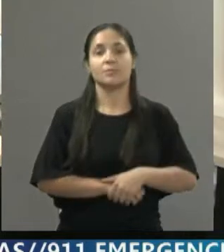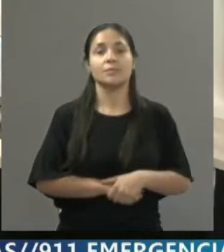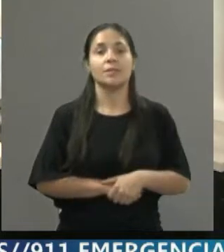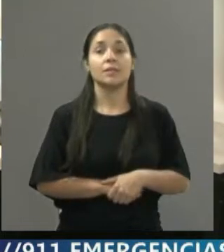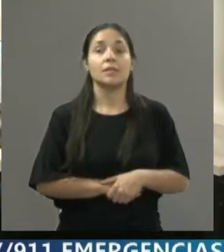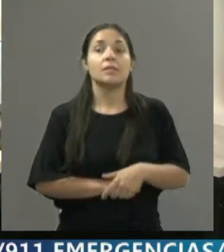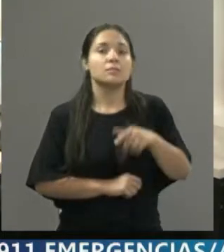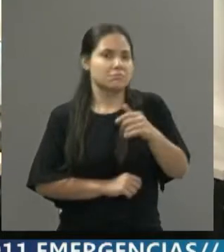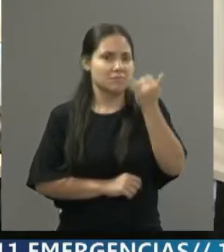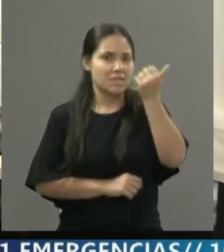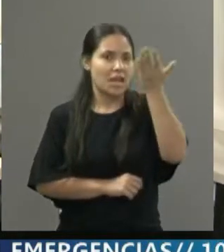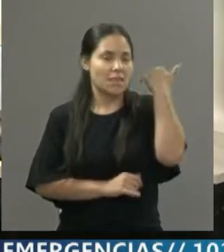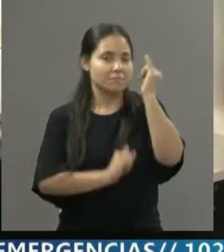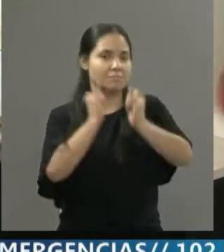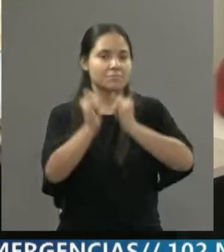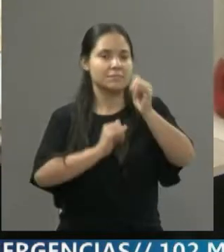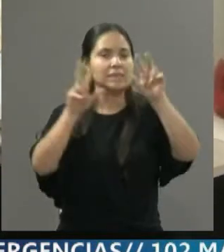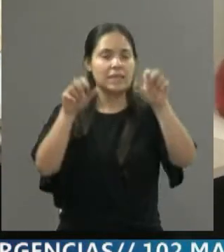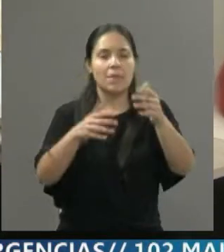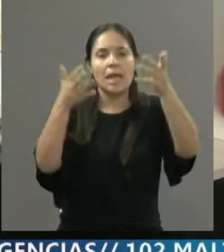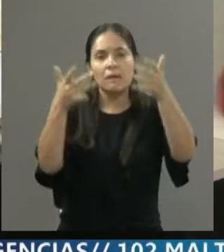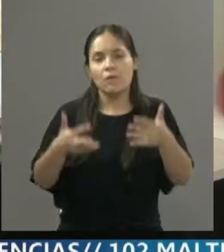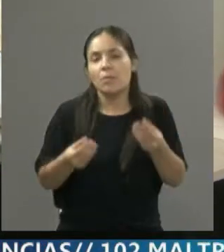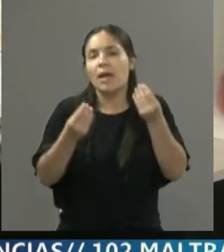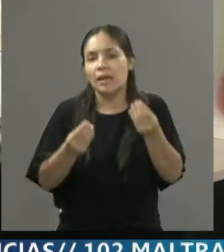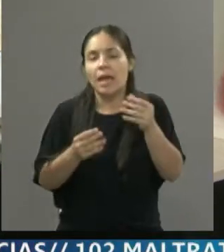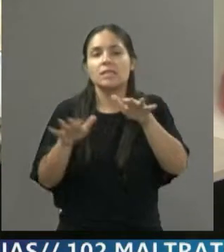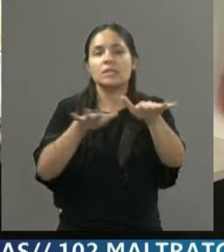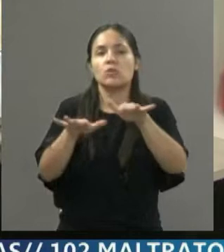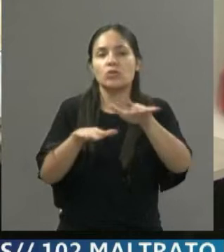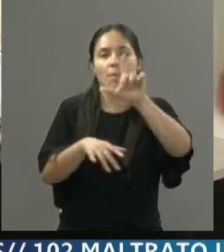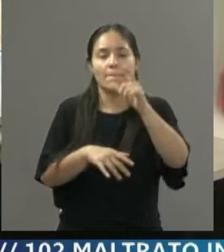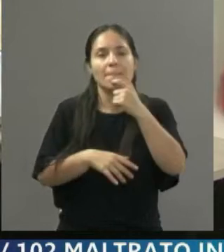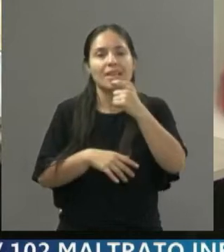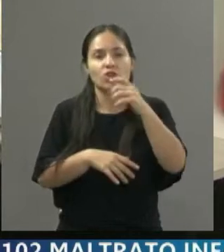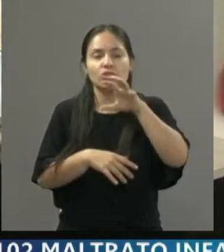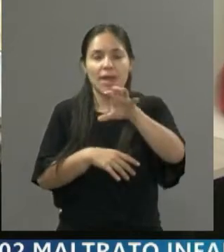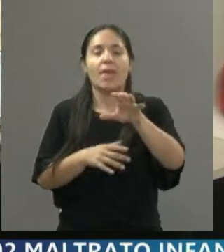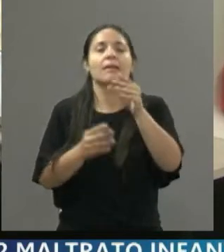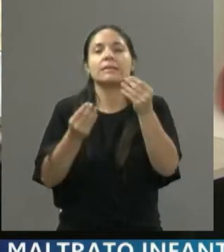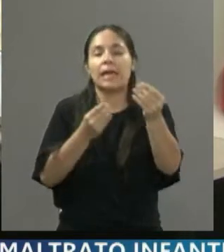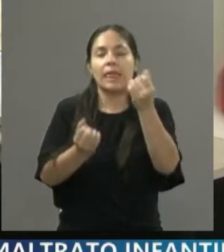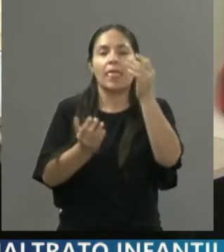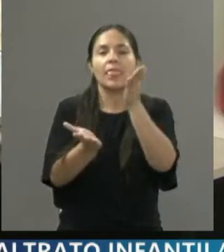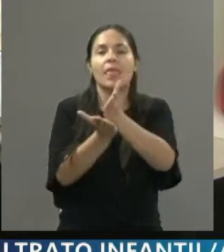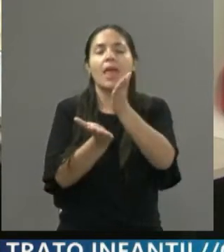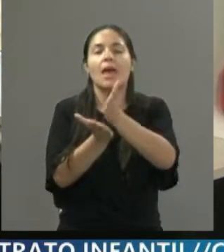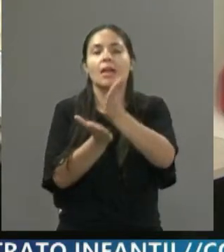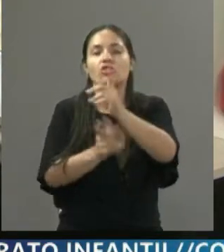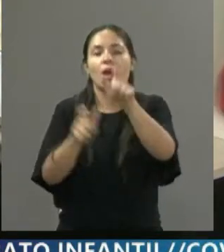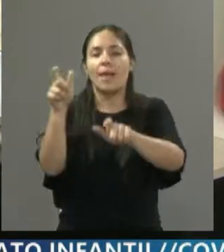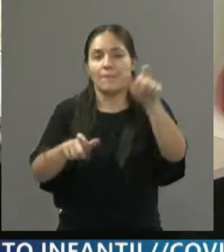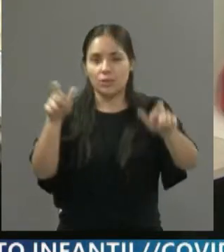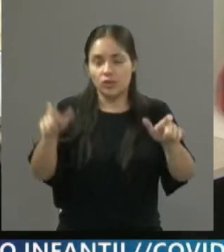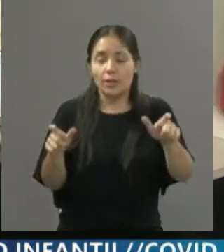Dijimos que íbamos a estar hablando del informe sobre la situación de los derechos humanos en la provincia de Mendoza, presentación que ha hecho Sumex, y vamos